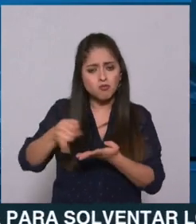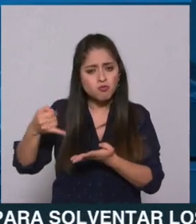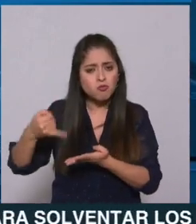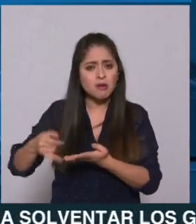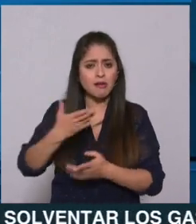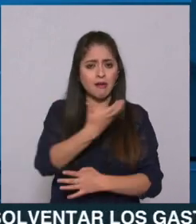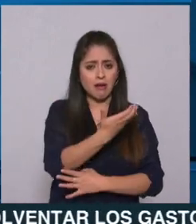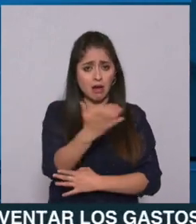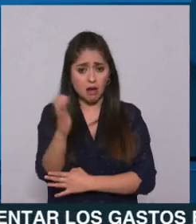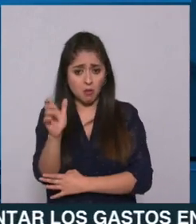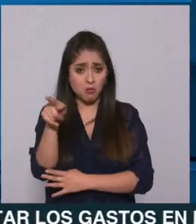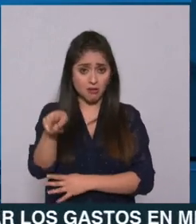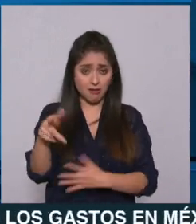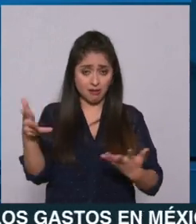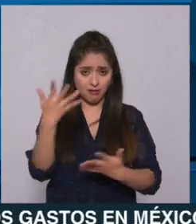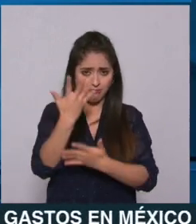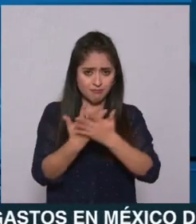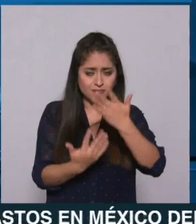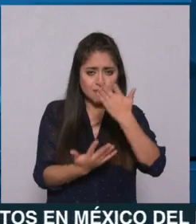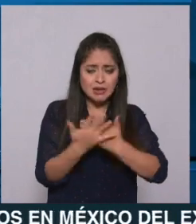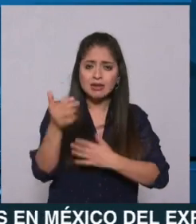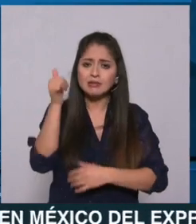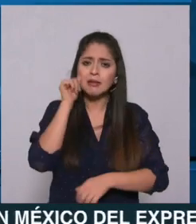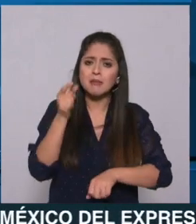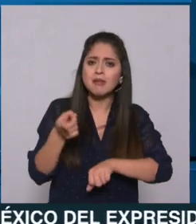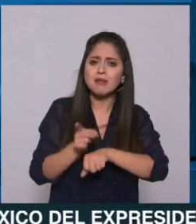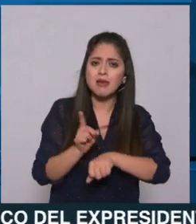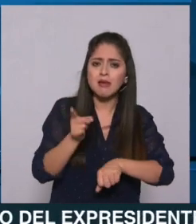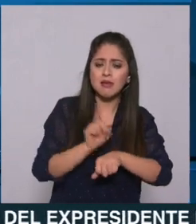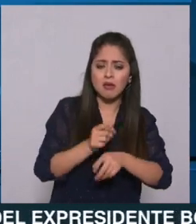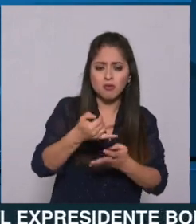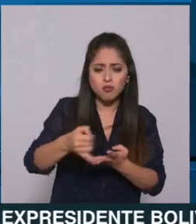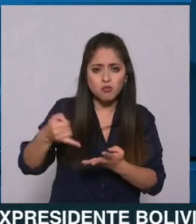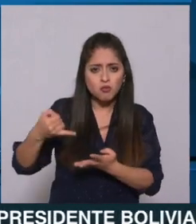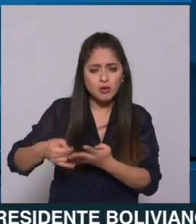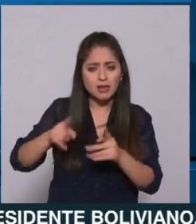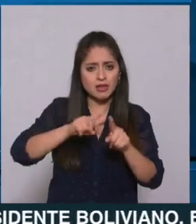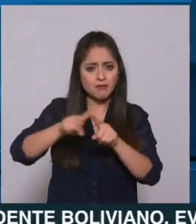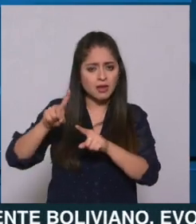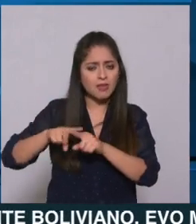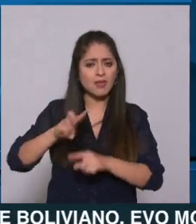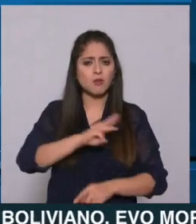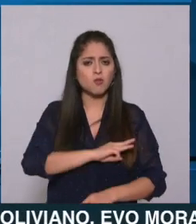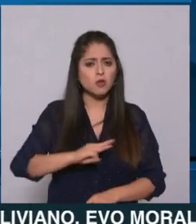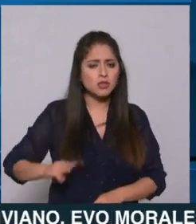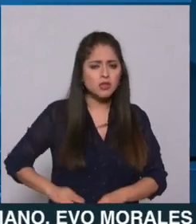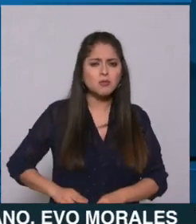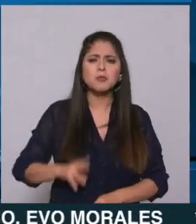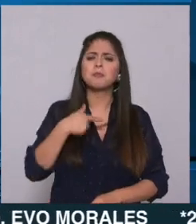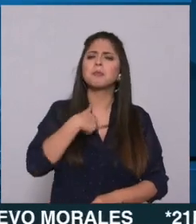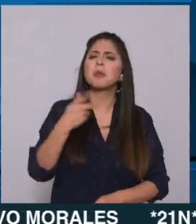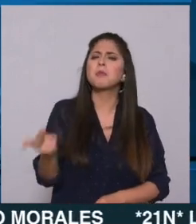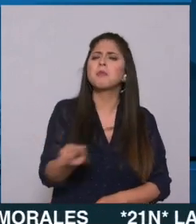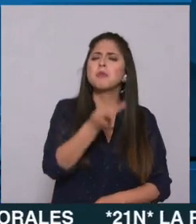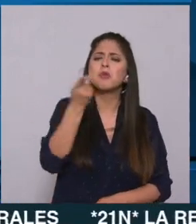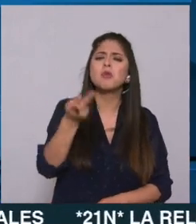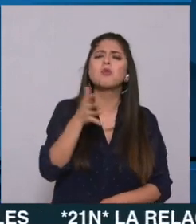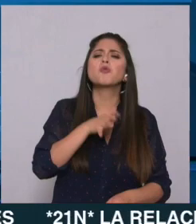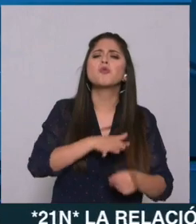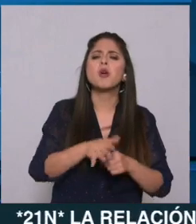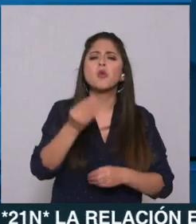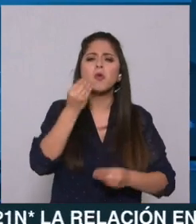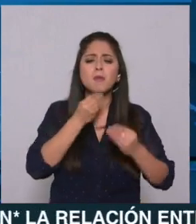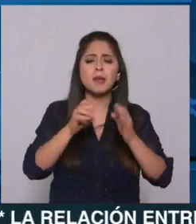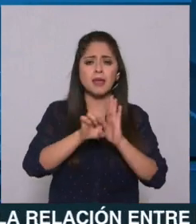manos de nuestros compañeros que cultivan día a día ahí en el municipio todos los productos. Y pues, ¿Cómo bueno, qué platillos, alcalde? pues para ir que al se mercado y platiquen? poder consumir